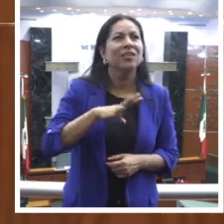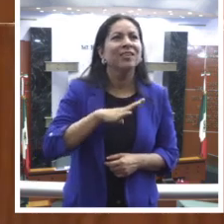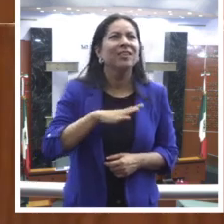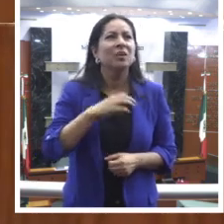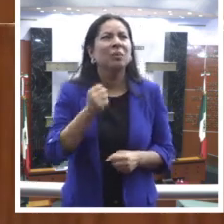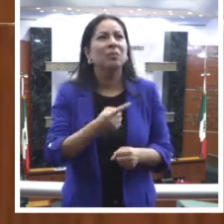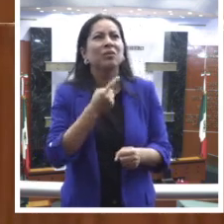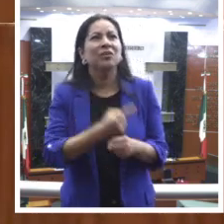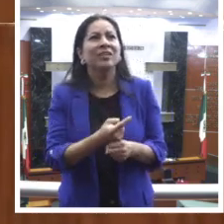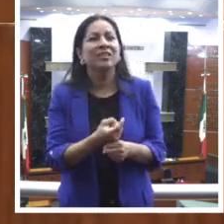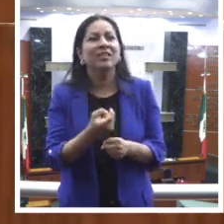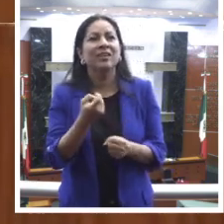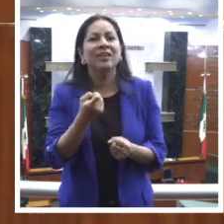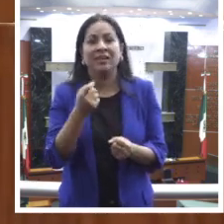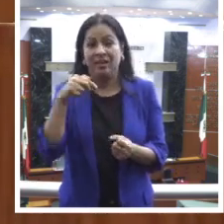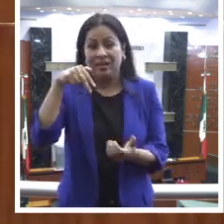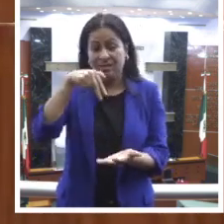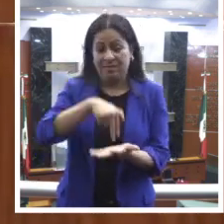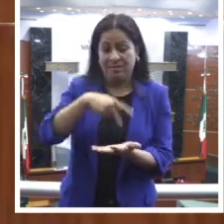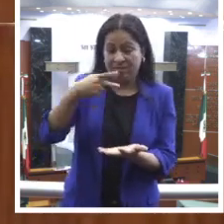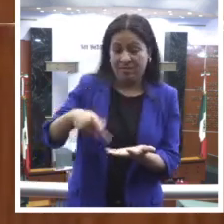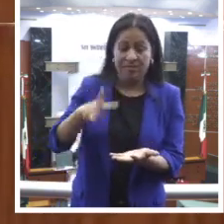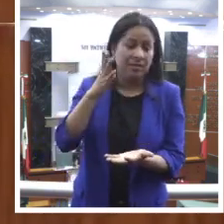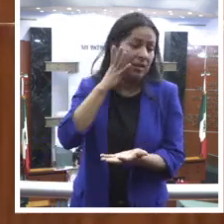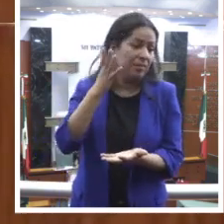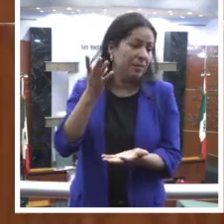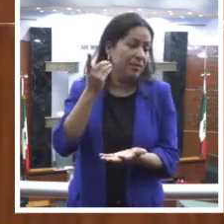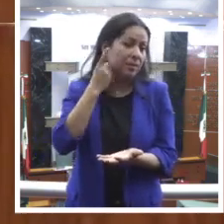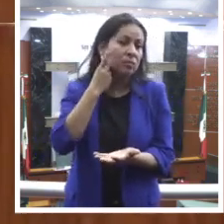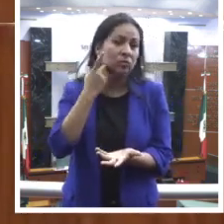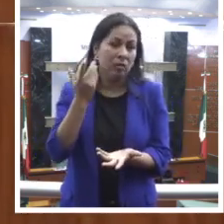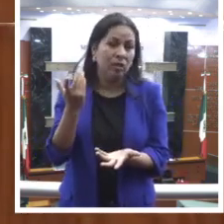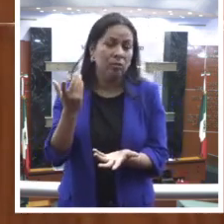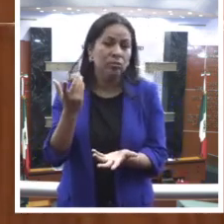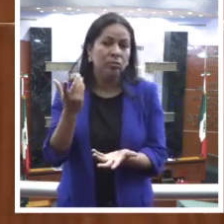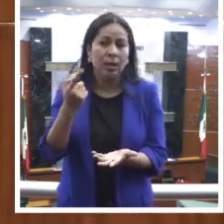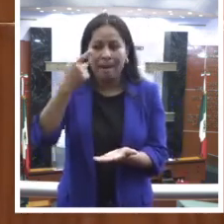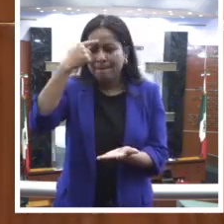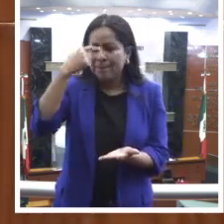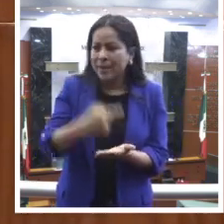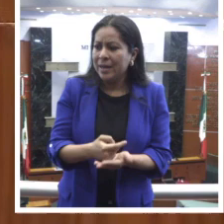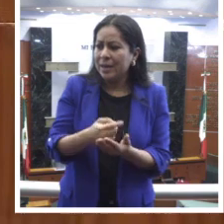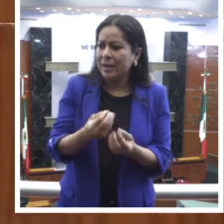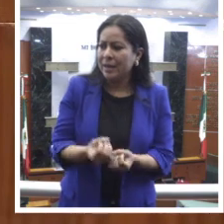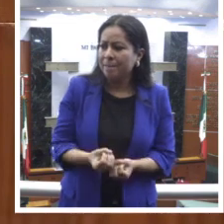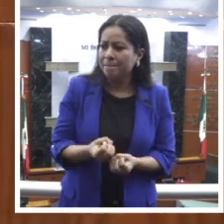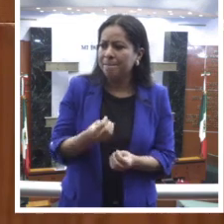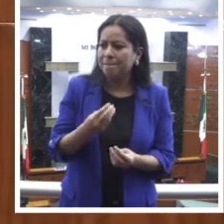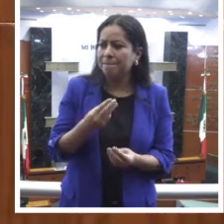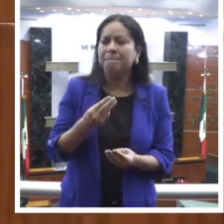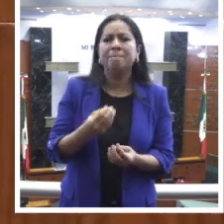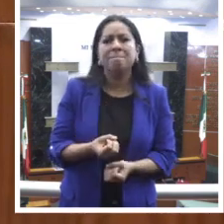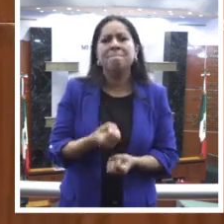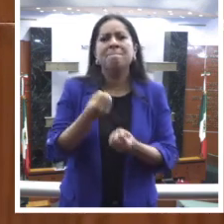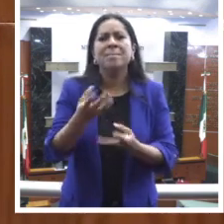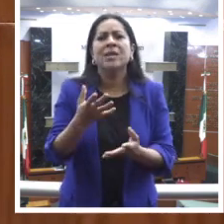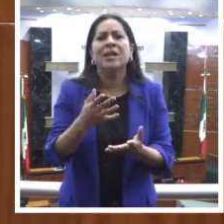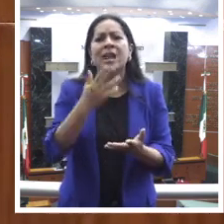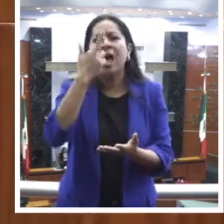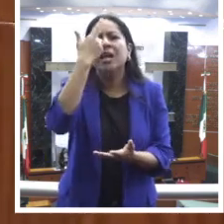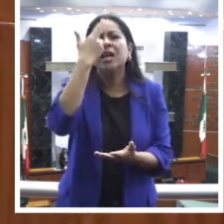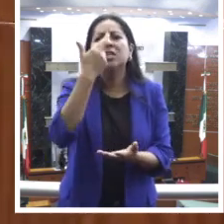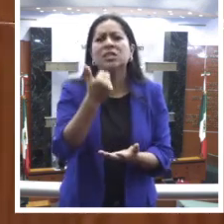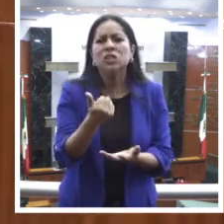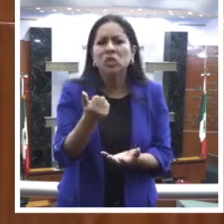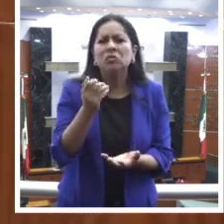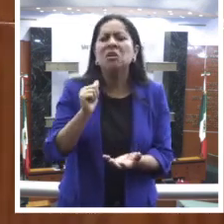oportunidad en esta máxima Tribuna en la casa del pueblo para exponer el dictamen las razones